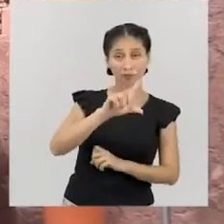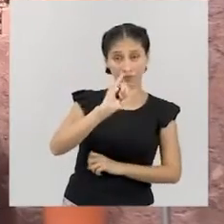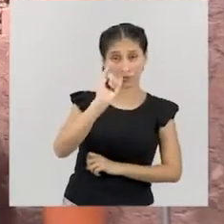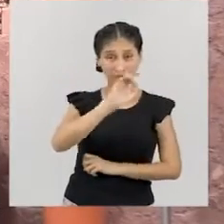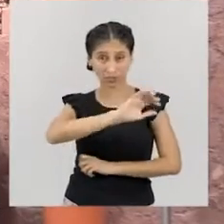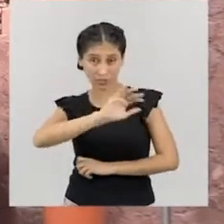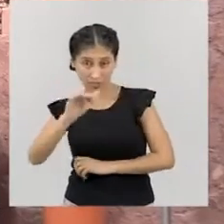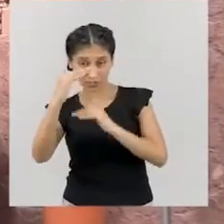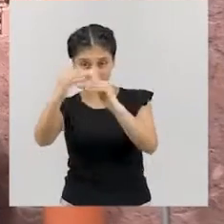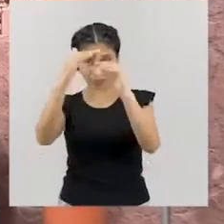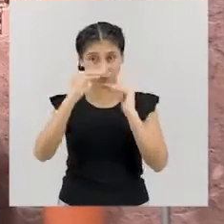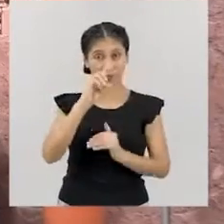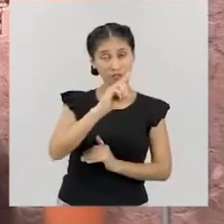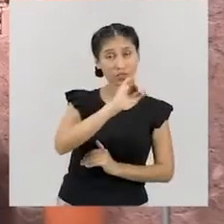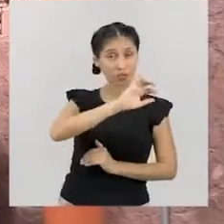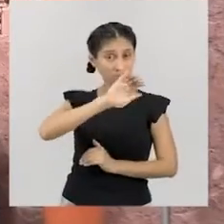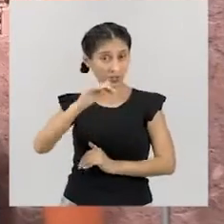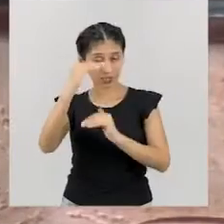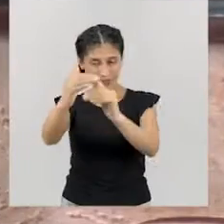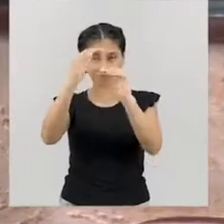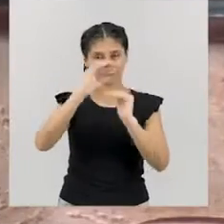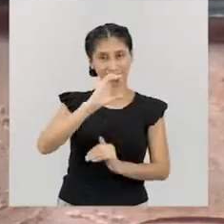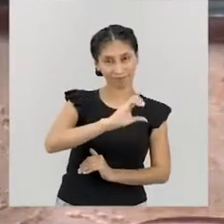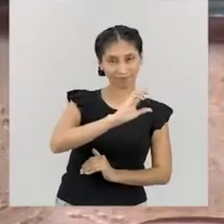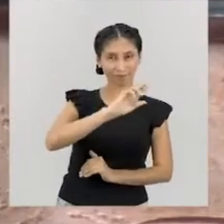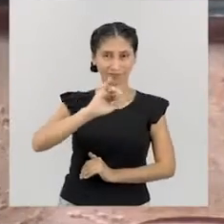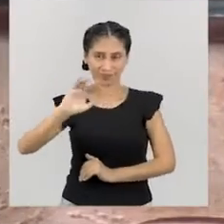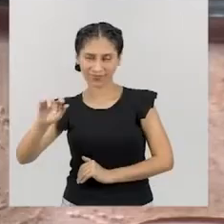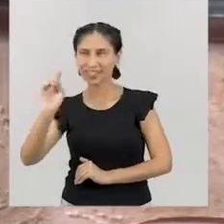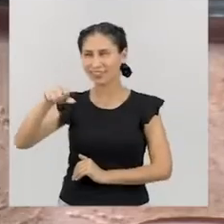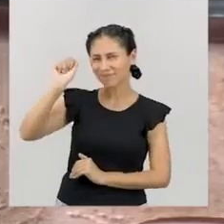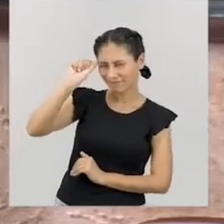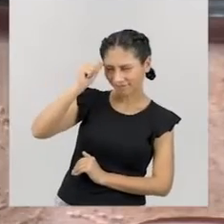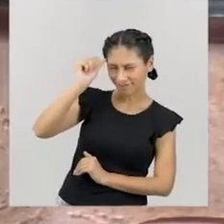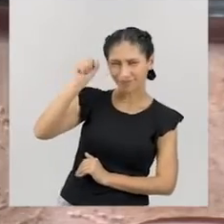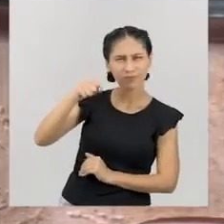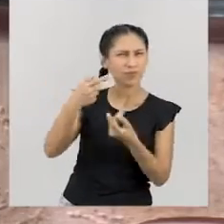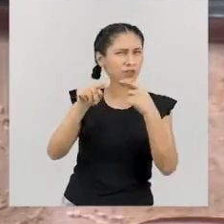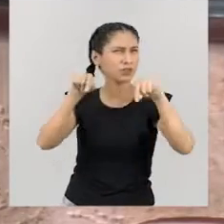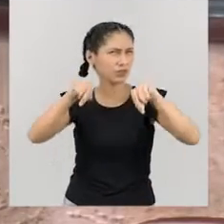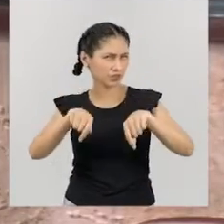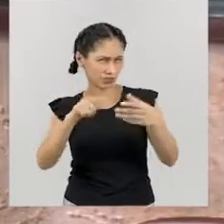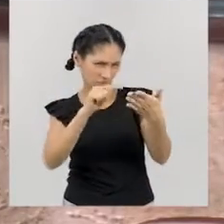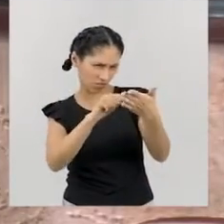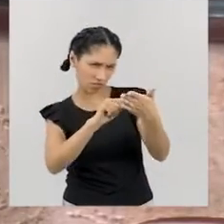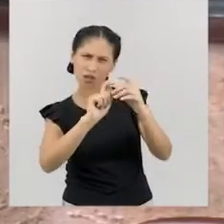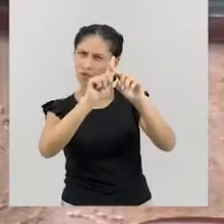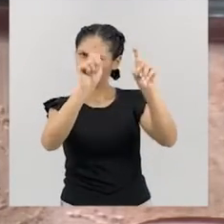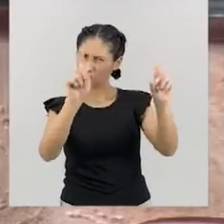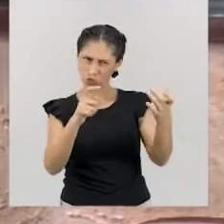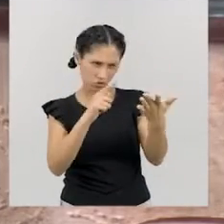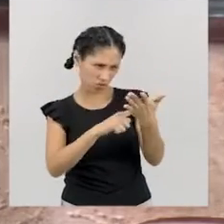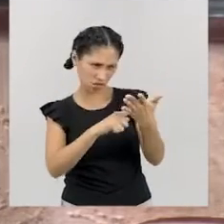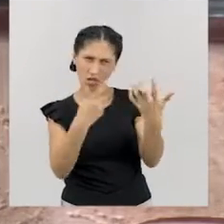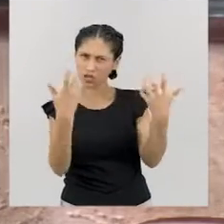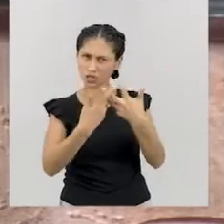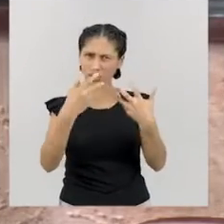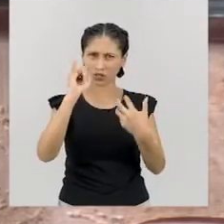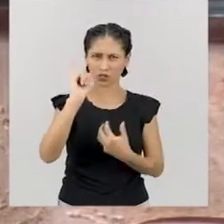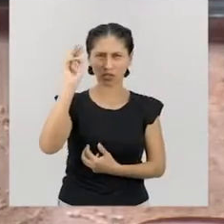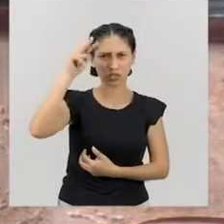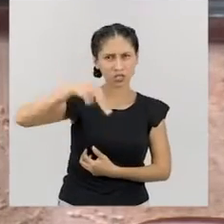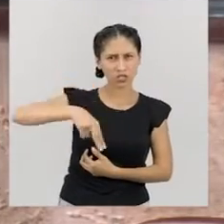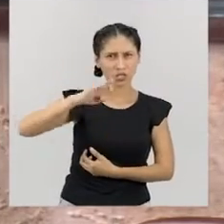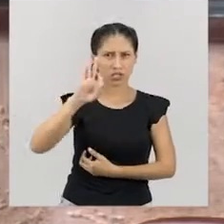literal, inferencial y criterial. Sí, ya, yo me acuerdo. Entonces, esta pregunta, Amaru, es